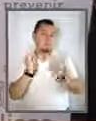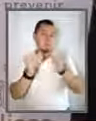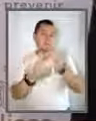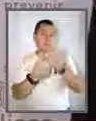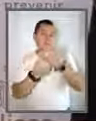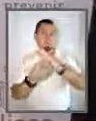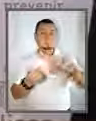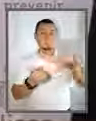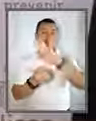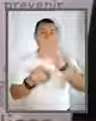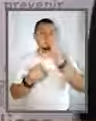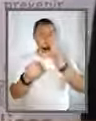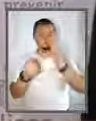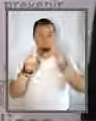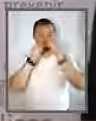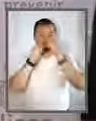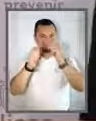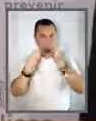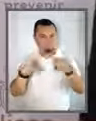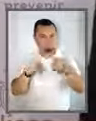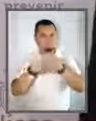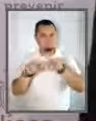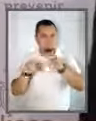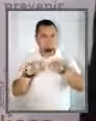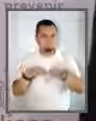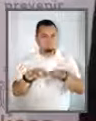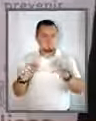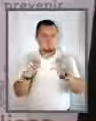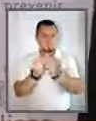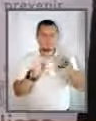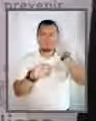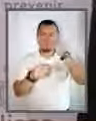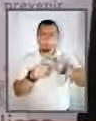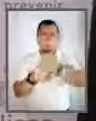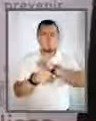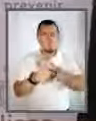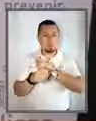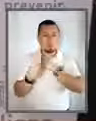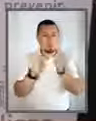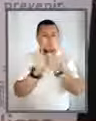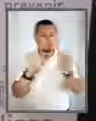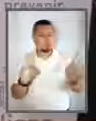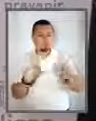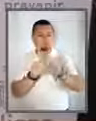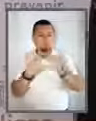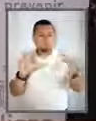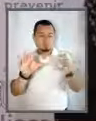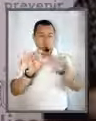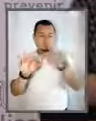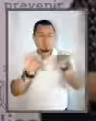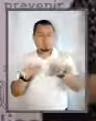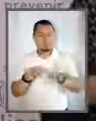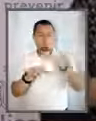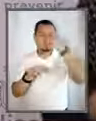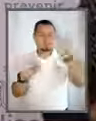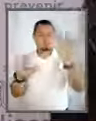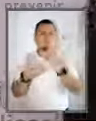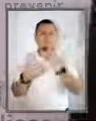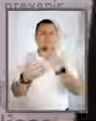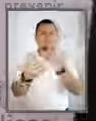está coadyuvando intensamente con la coordinación de la Secretaría de Salud a efecto de llevar a cabo